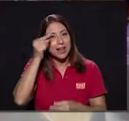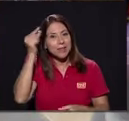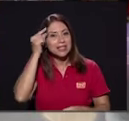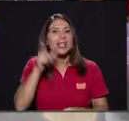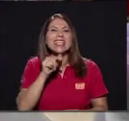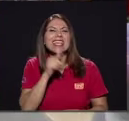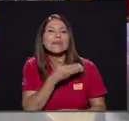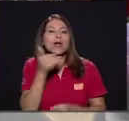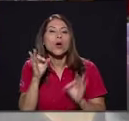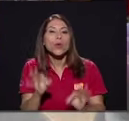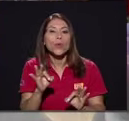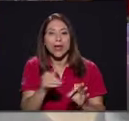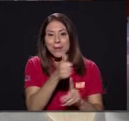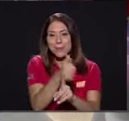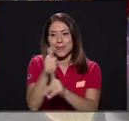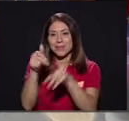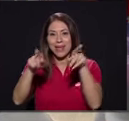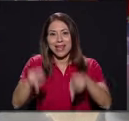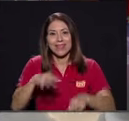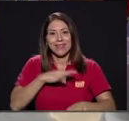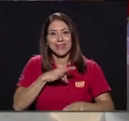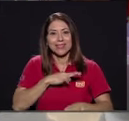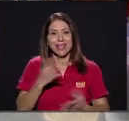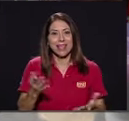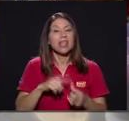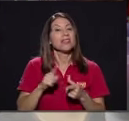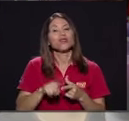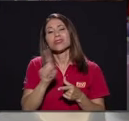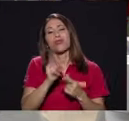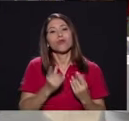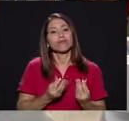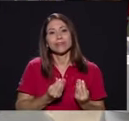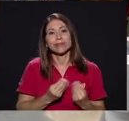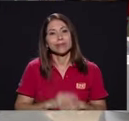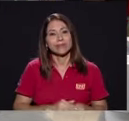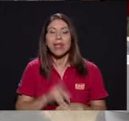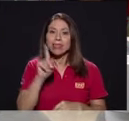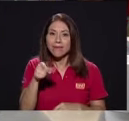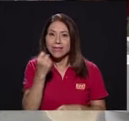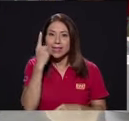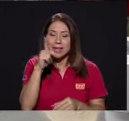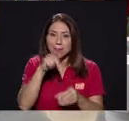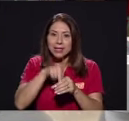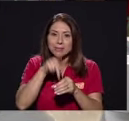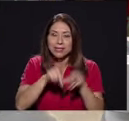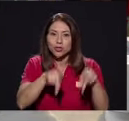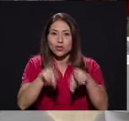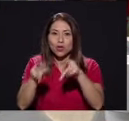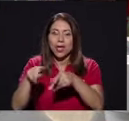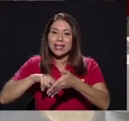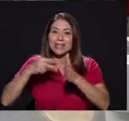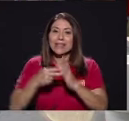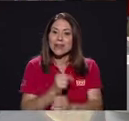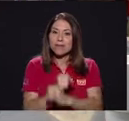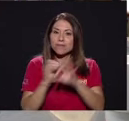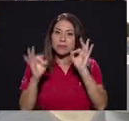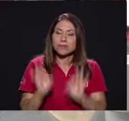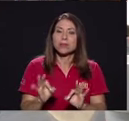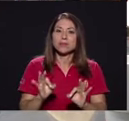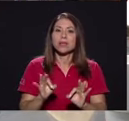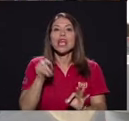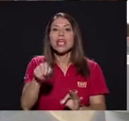que la gente que se ve beneficiada de esa política. Entonces hay que dejar de tenerle miedo y entender que la participación ciudadana es garante de sostenibilidad